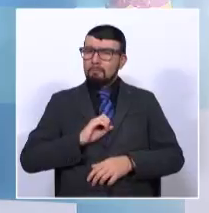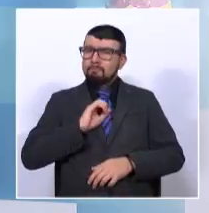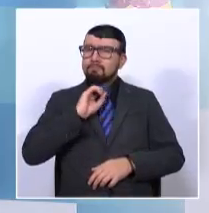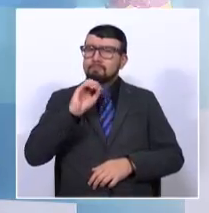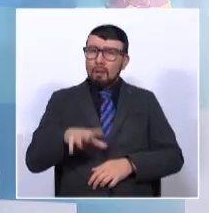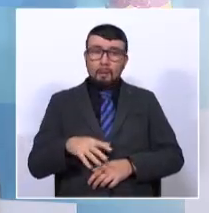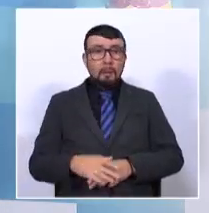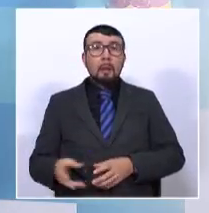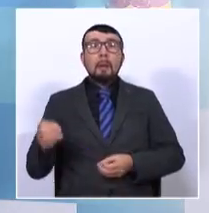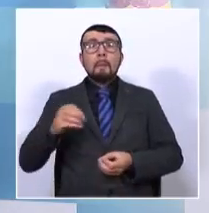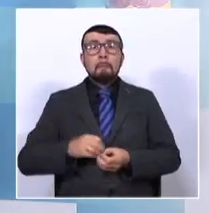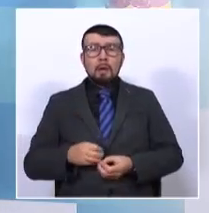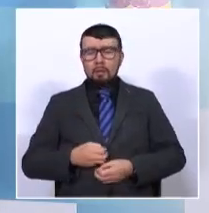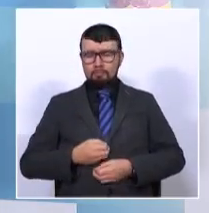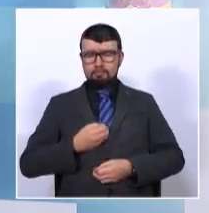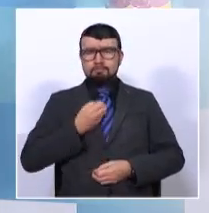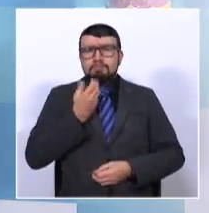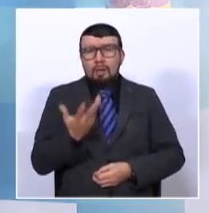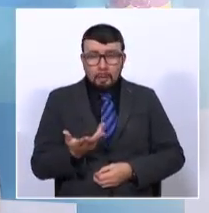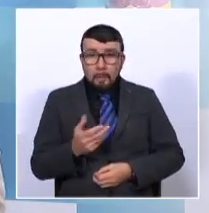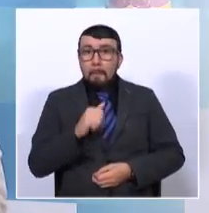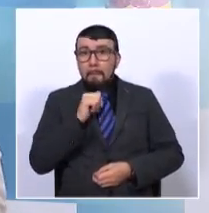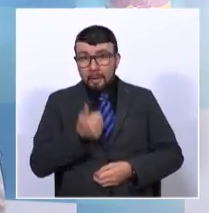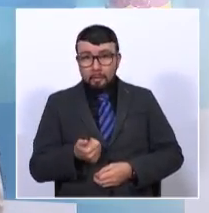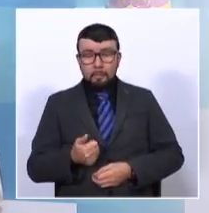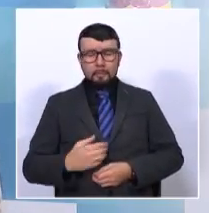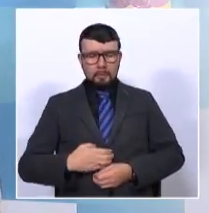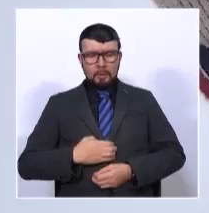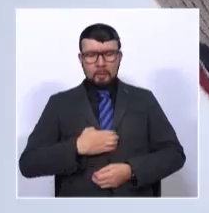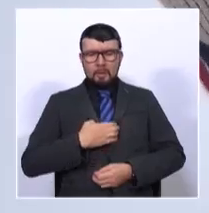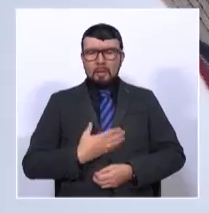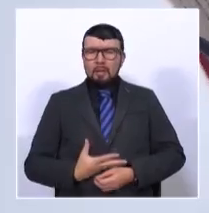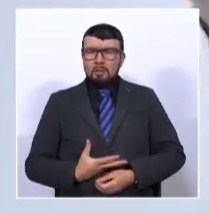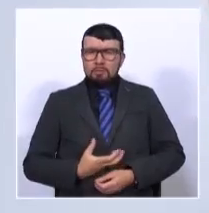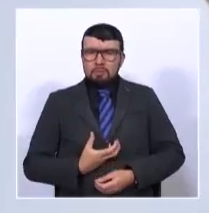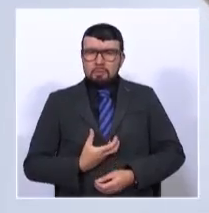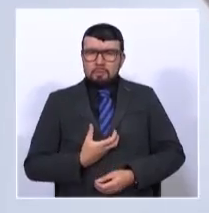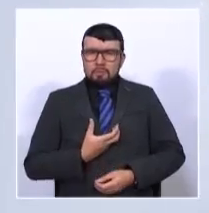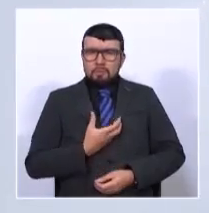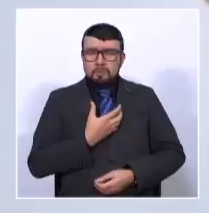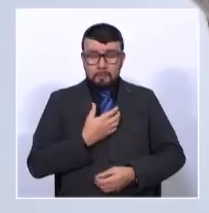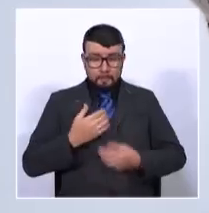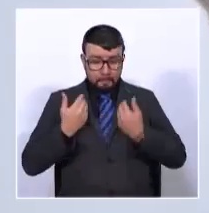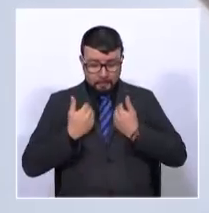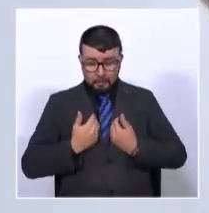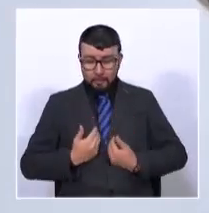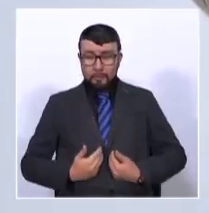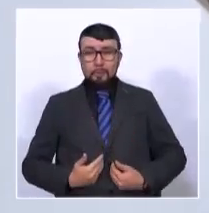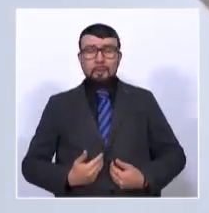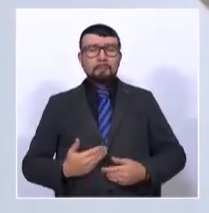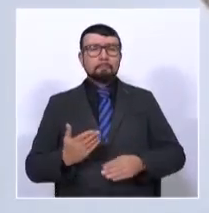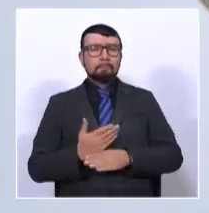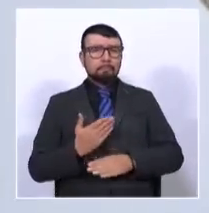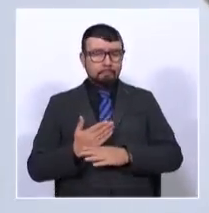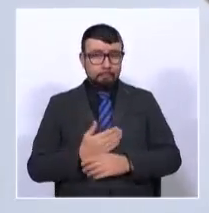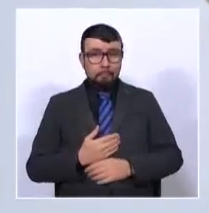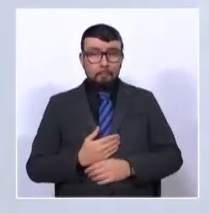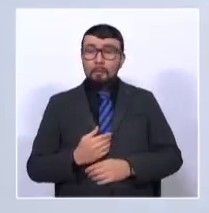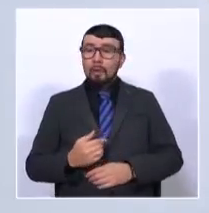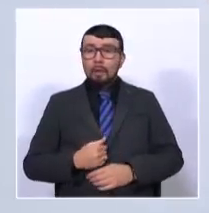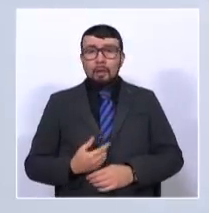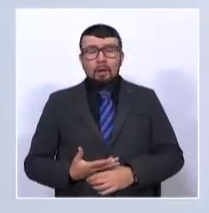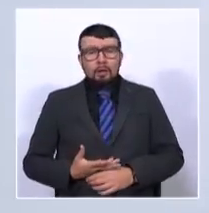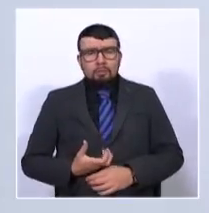entre más vomite, peor, porque empieza a quemar por acá el esófago. Y el esófago no es ácido como el estómago. Cuando yo quemo el